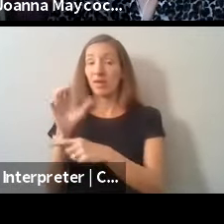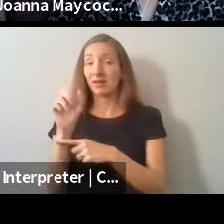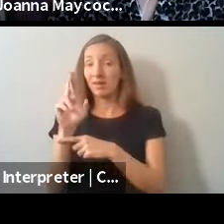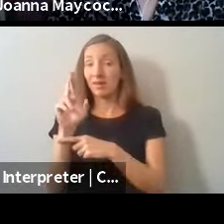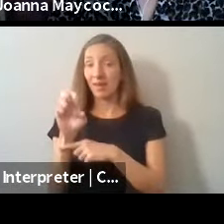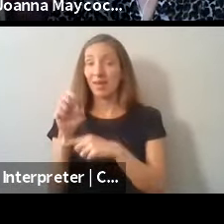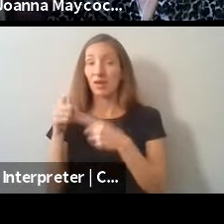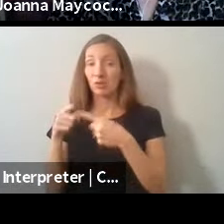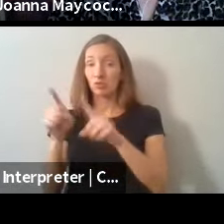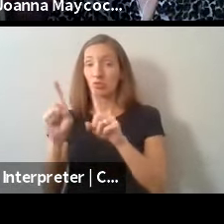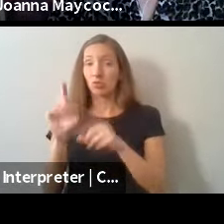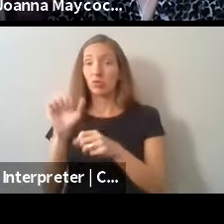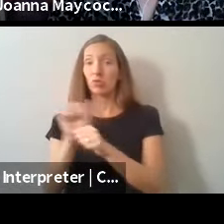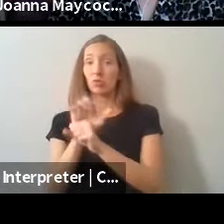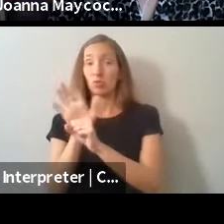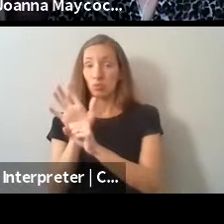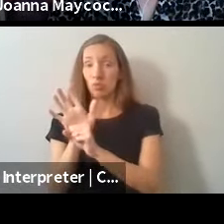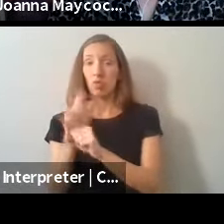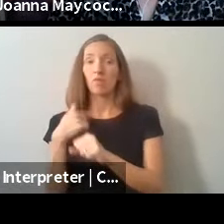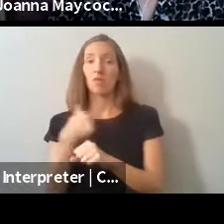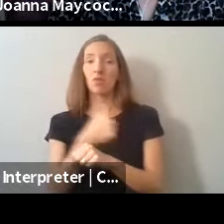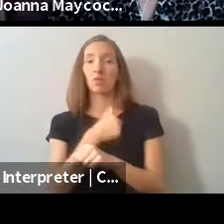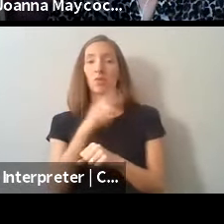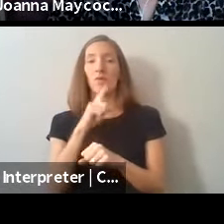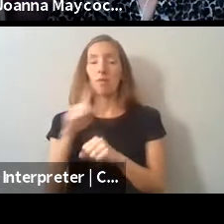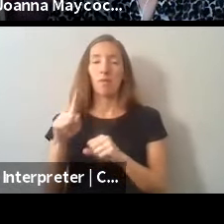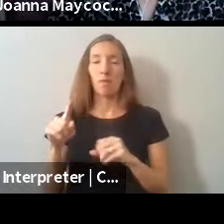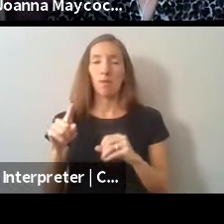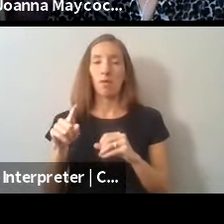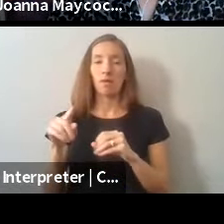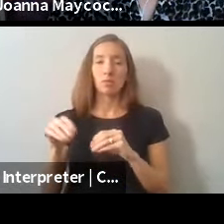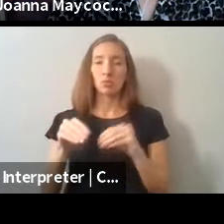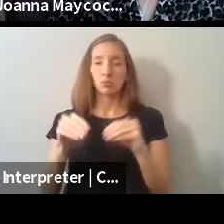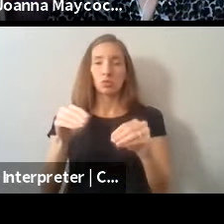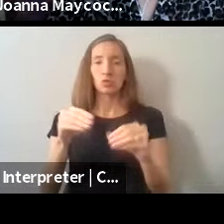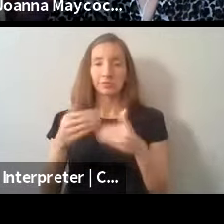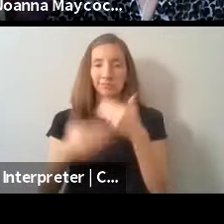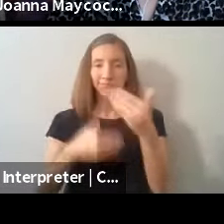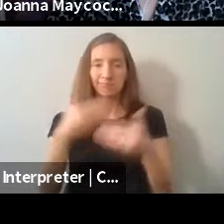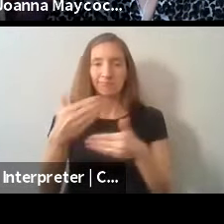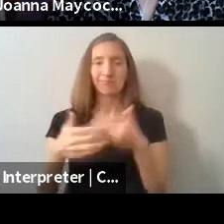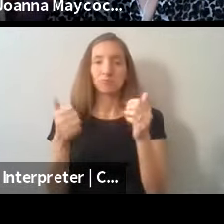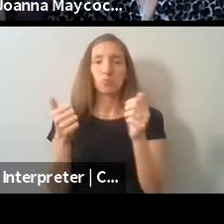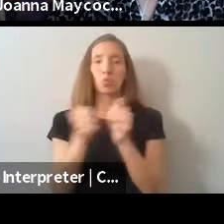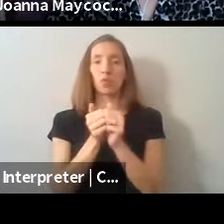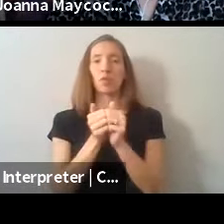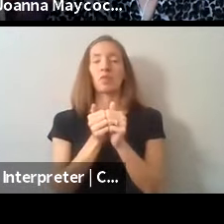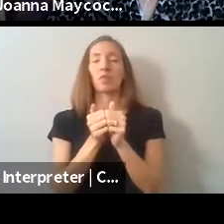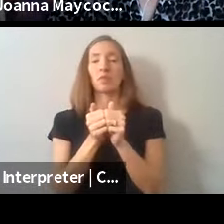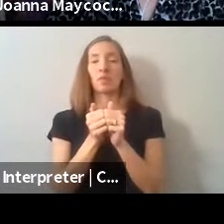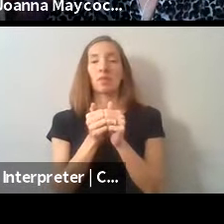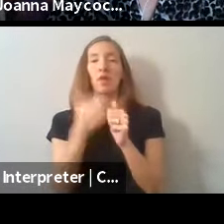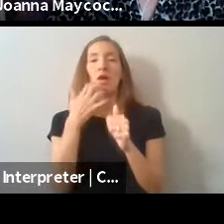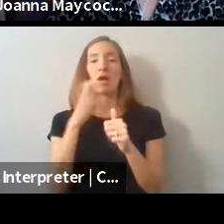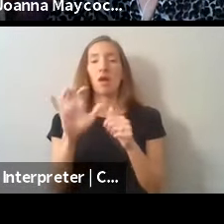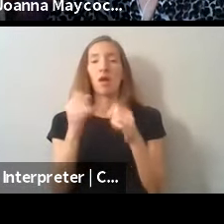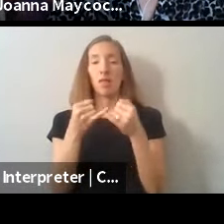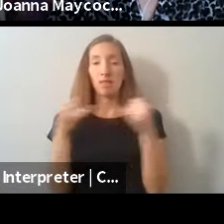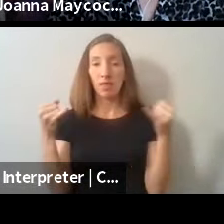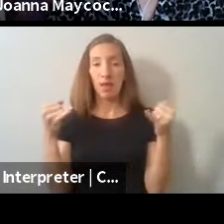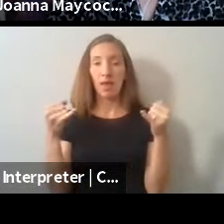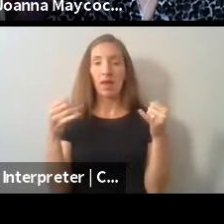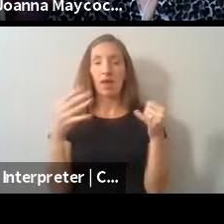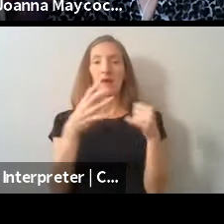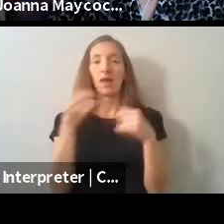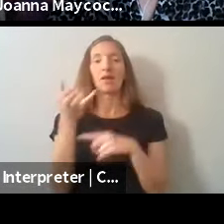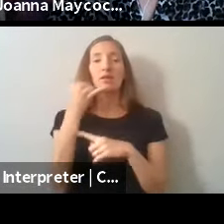y mediante el teléfono 1-800-DELITO. Hay que posicionar en la ciudadanía la posibilidad de ejercer